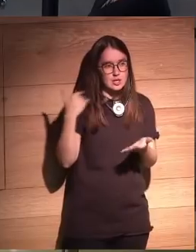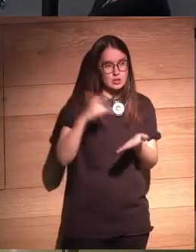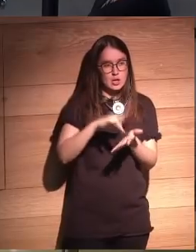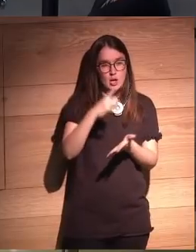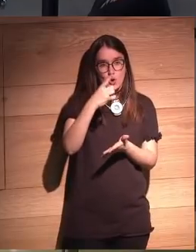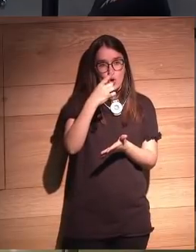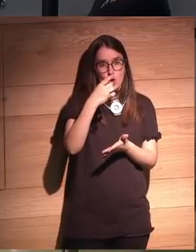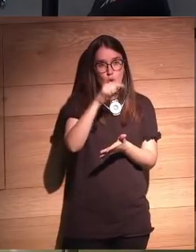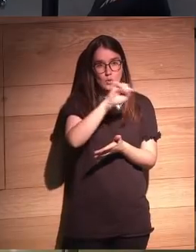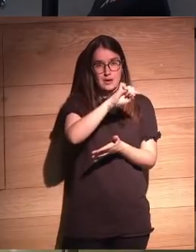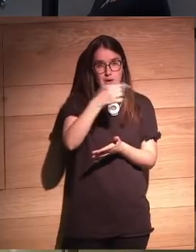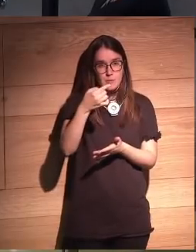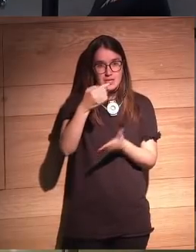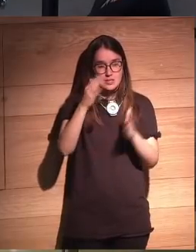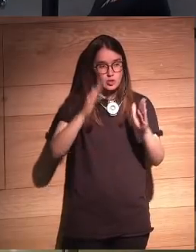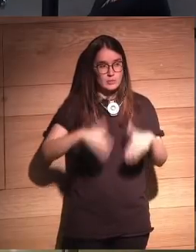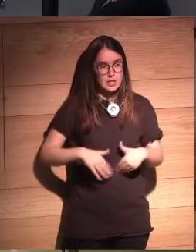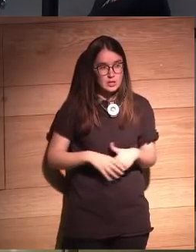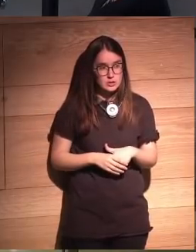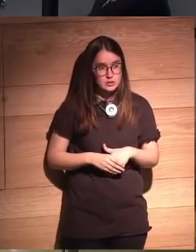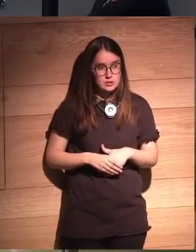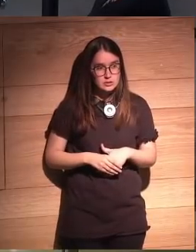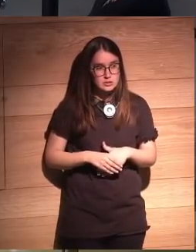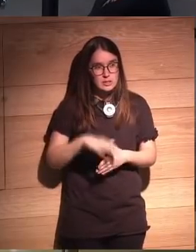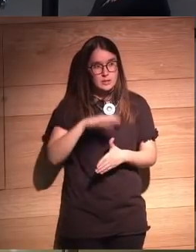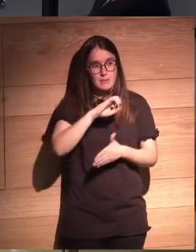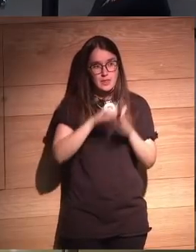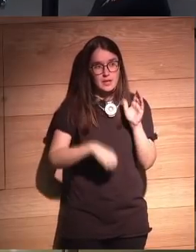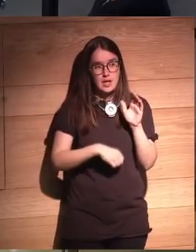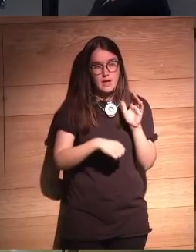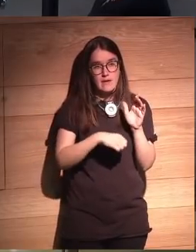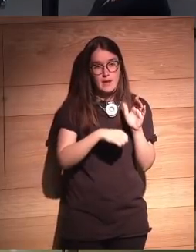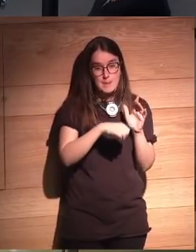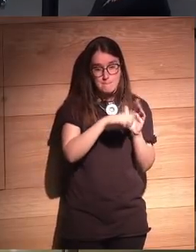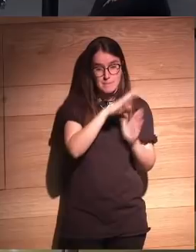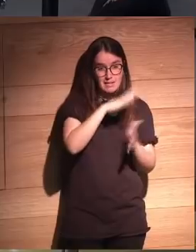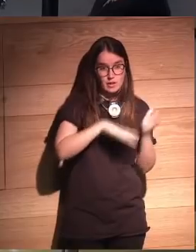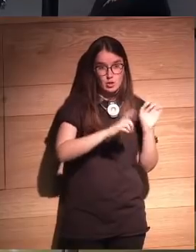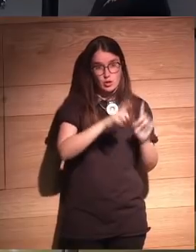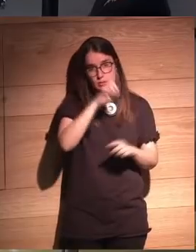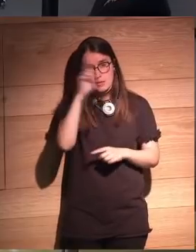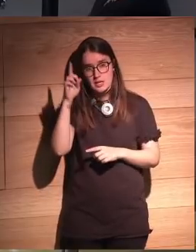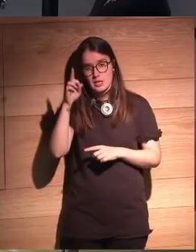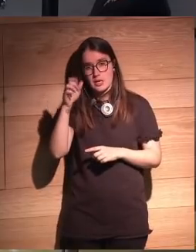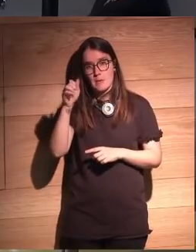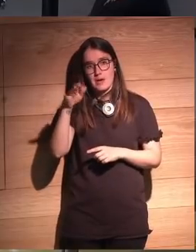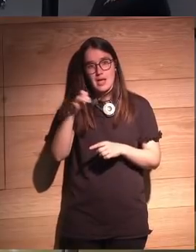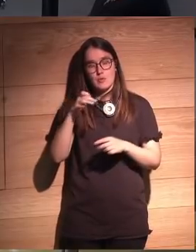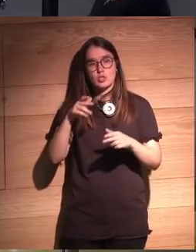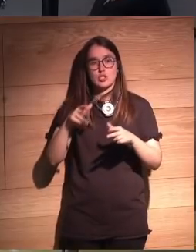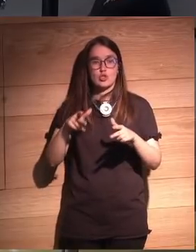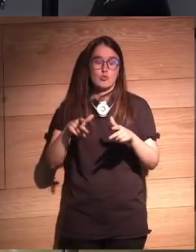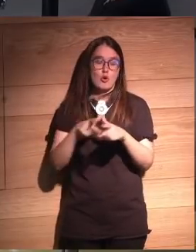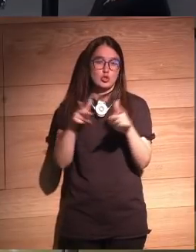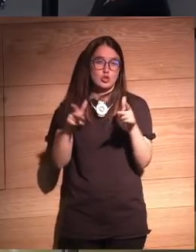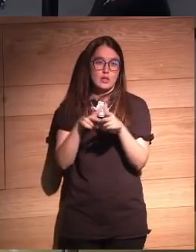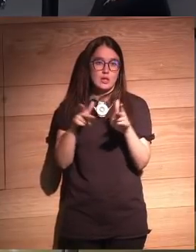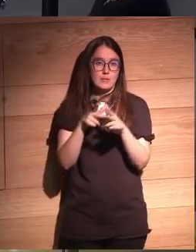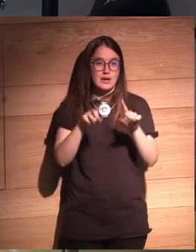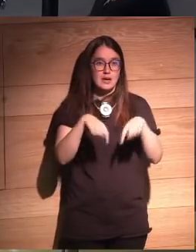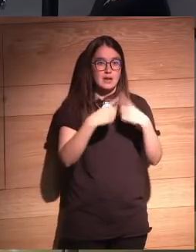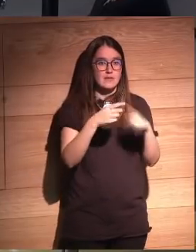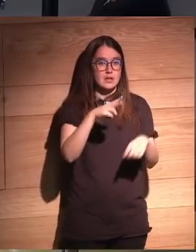existe una menos. ¿Una vivienda menos? Una vivienda menos vacía. ¿En Barcelona? No, en Madrid capital. porque es que la PA hemos hecho una obra social ayer para realojar a la